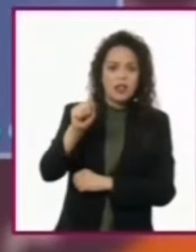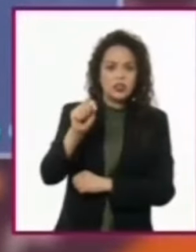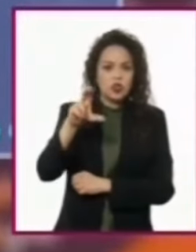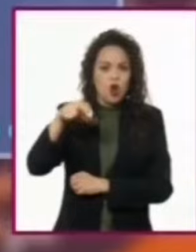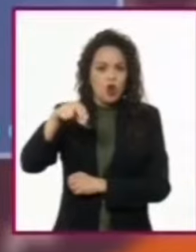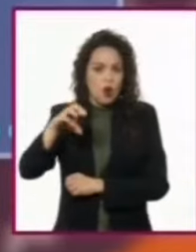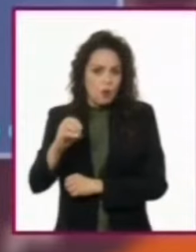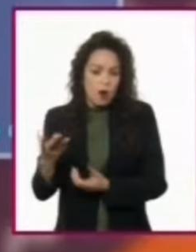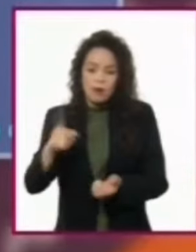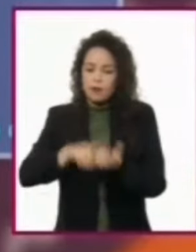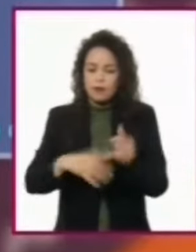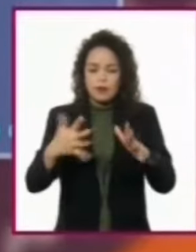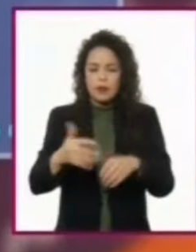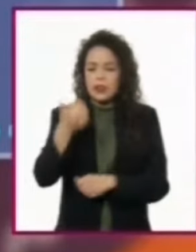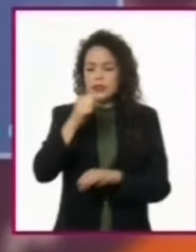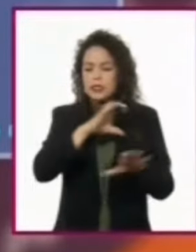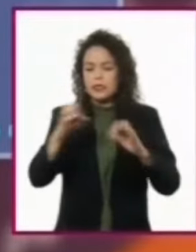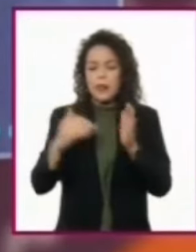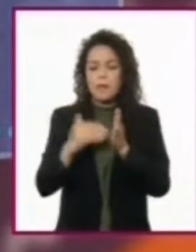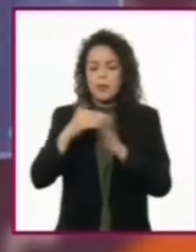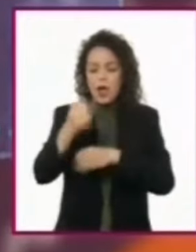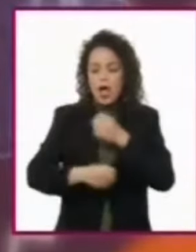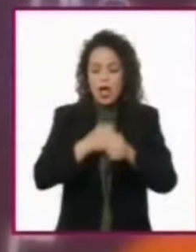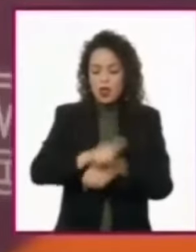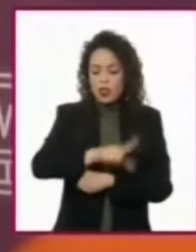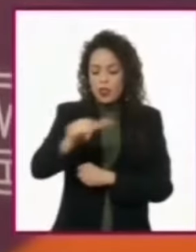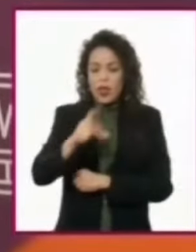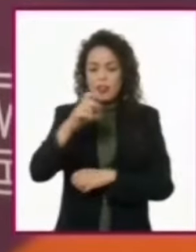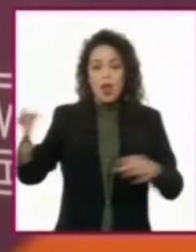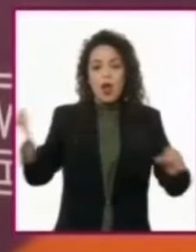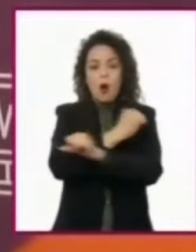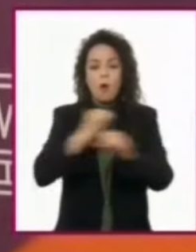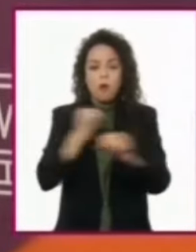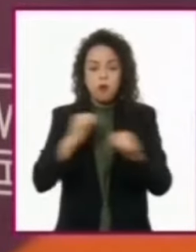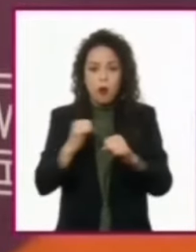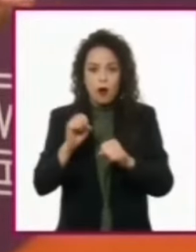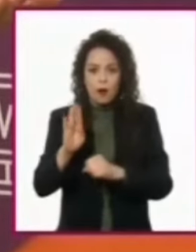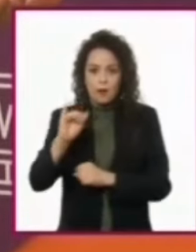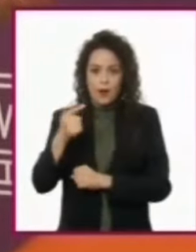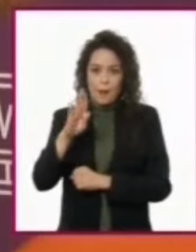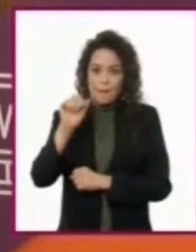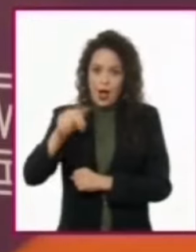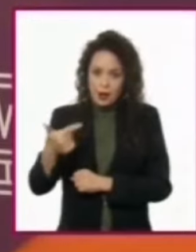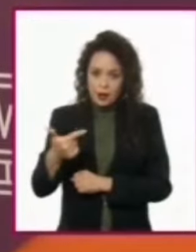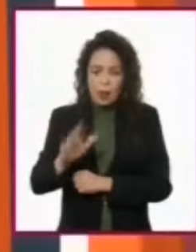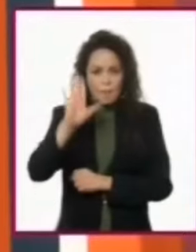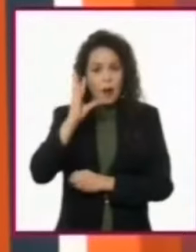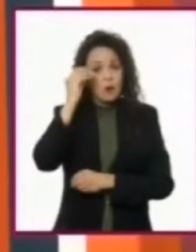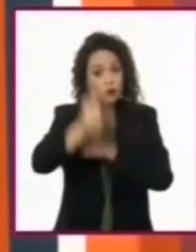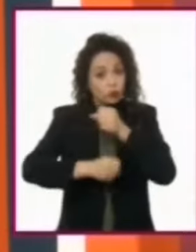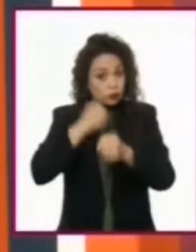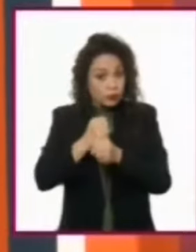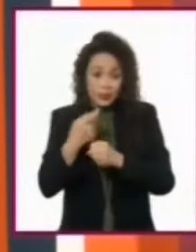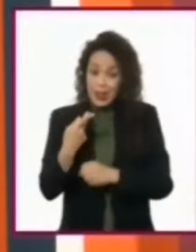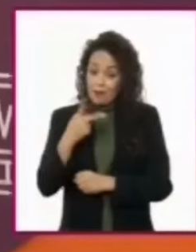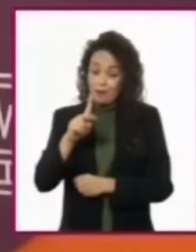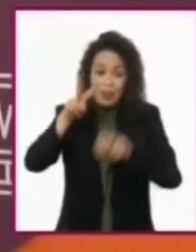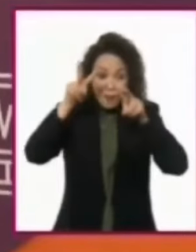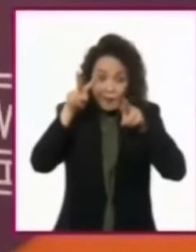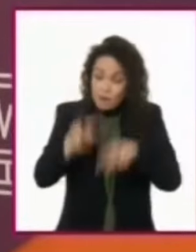600 millones de años después del Big Bang. Parecen muchísimos años, sin embargo, en términos de